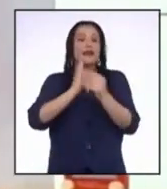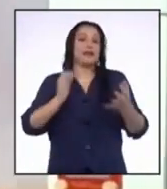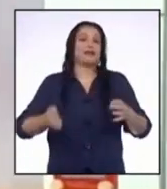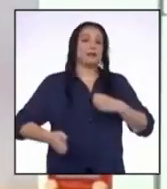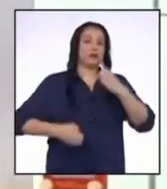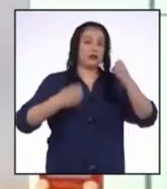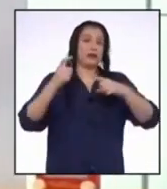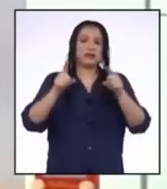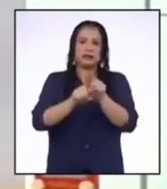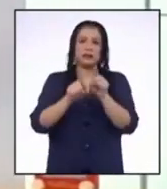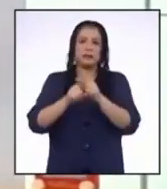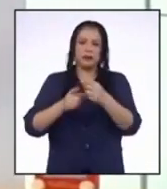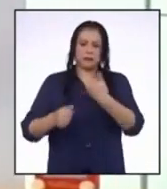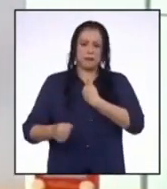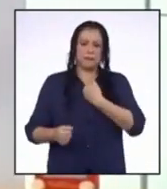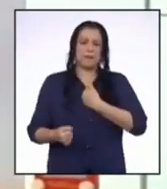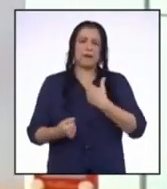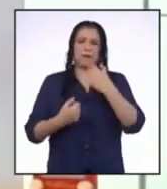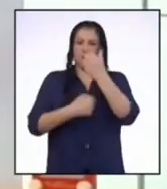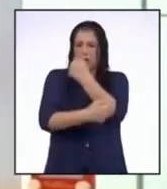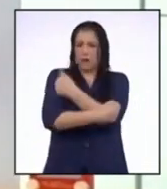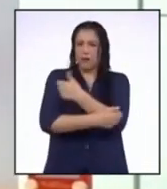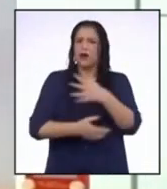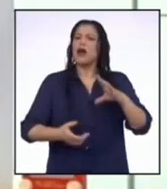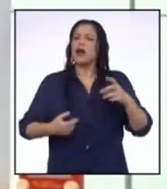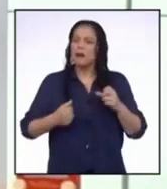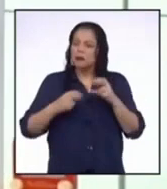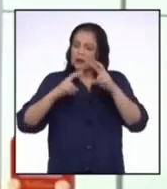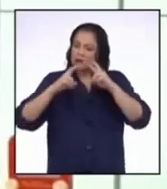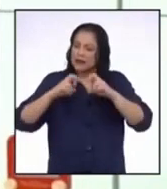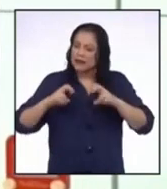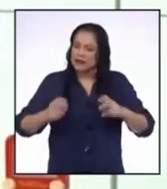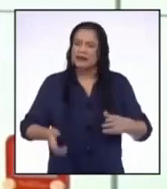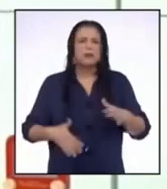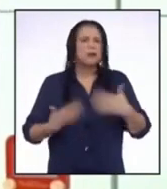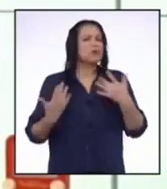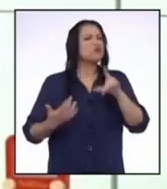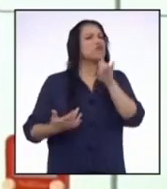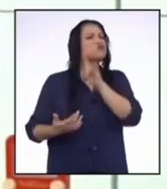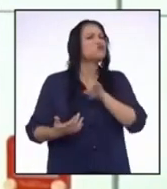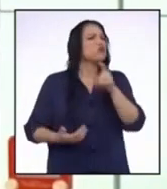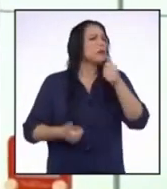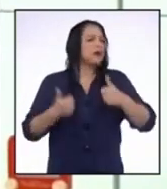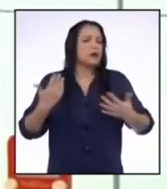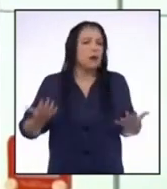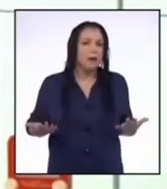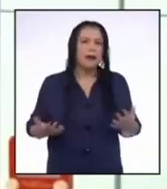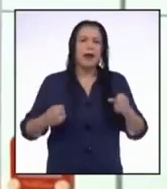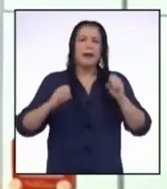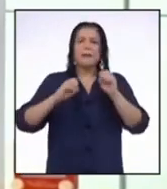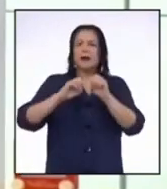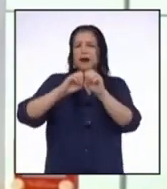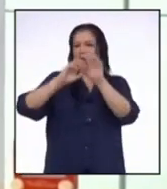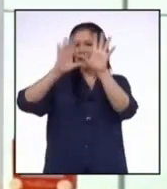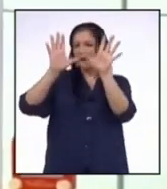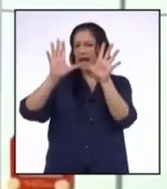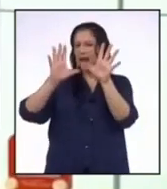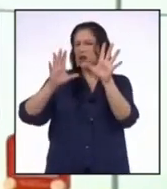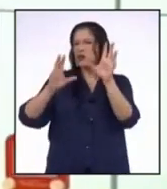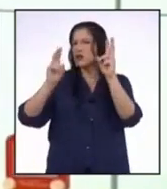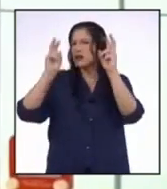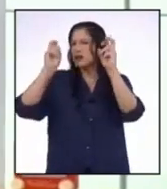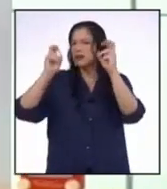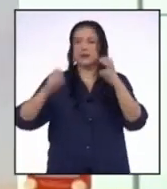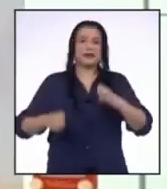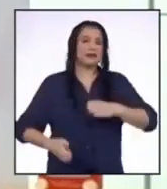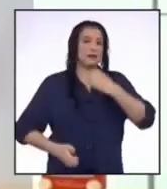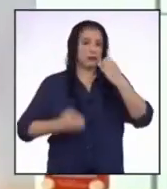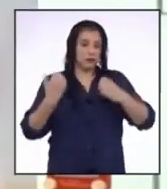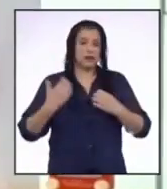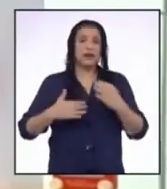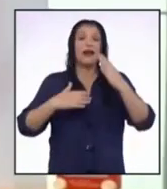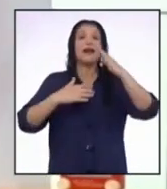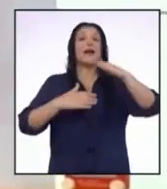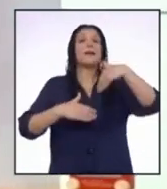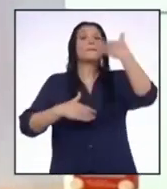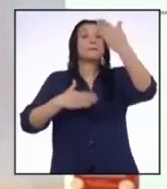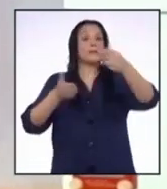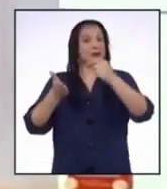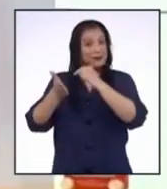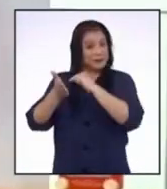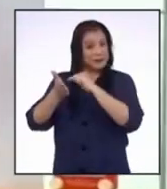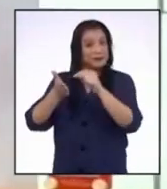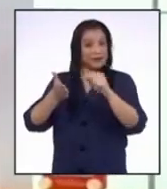tema, junto a los otros que estamos analizando, nos servirán para tener mayor claridad sobre las emociones. Y así, la próxima